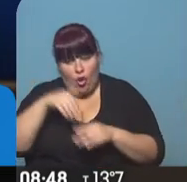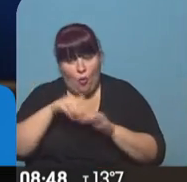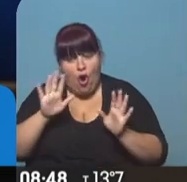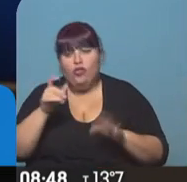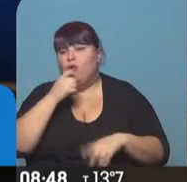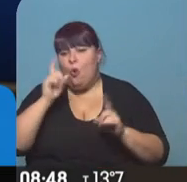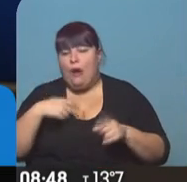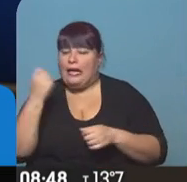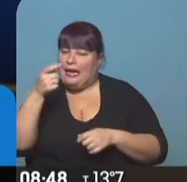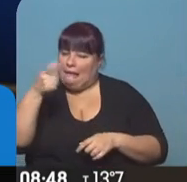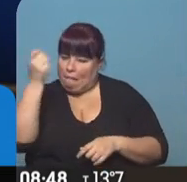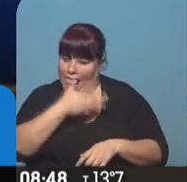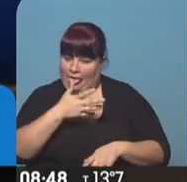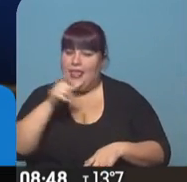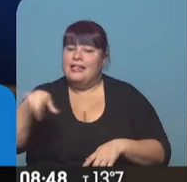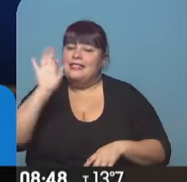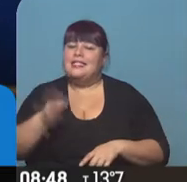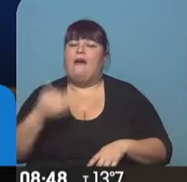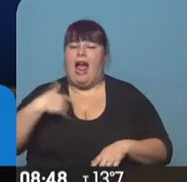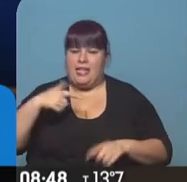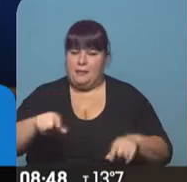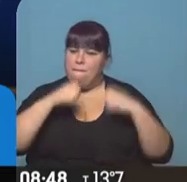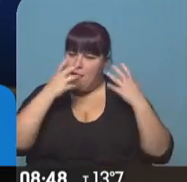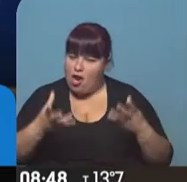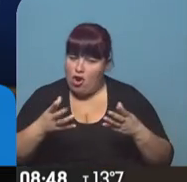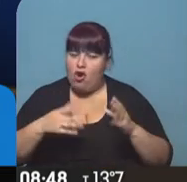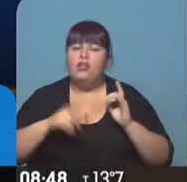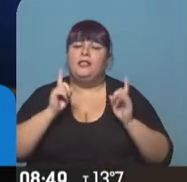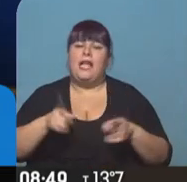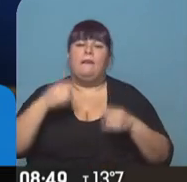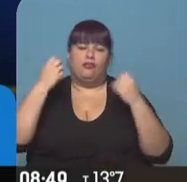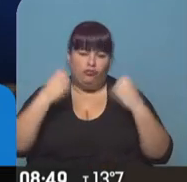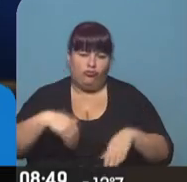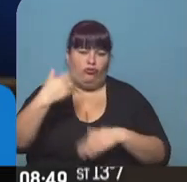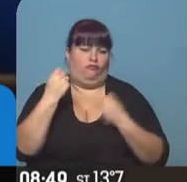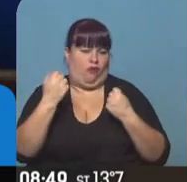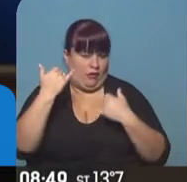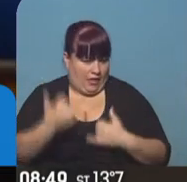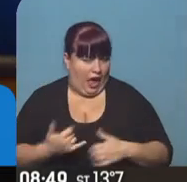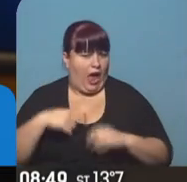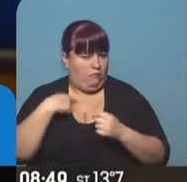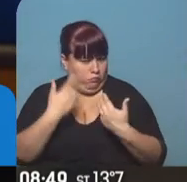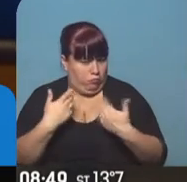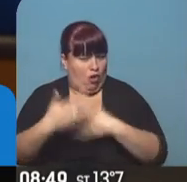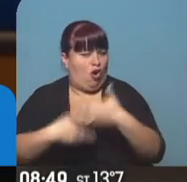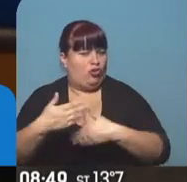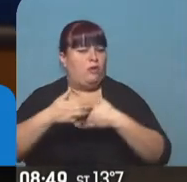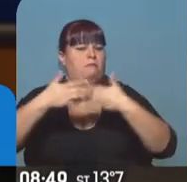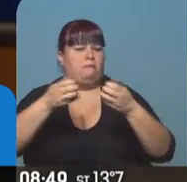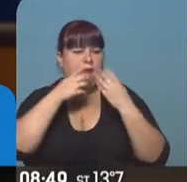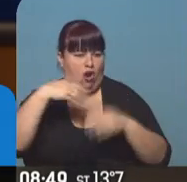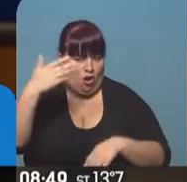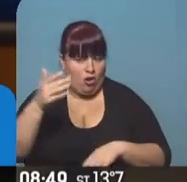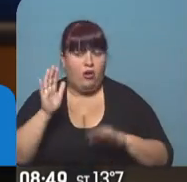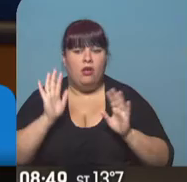sin embargo saben que la argentina está mejor y que sobre todo tenemos mucha potencialidad tenemos mucha posibilidad de seguir creciendo hacia